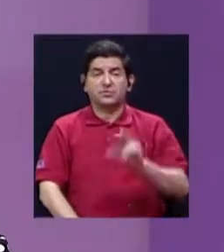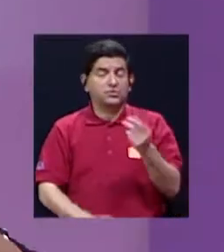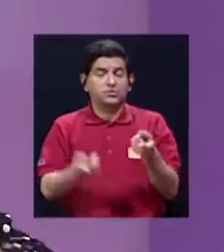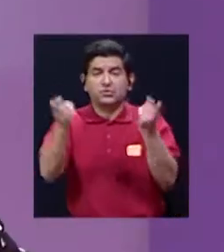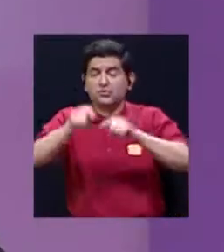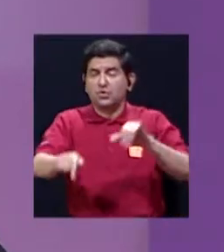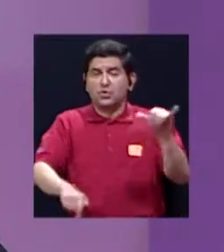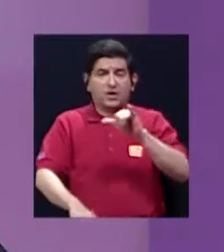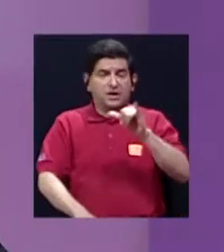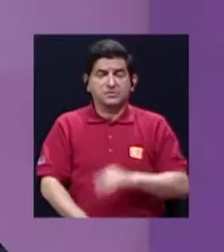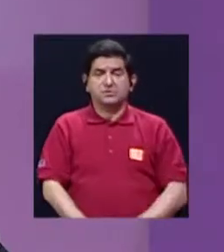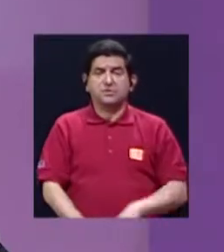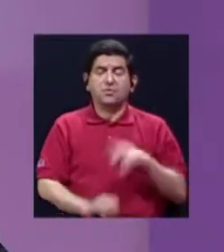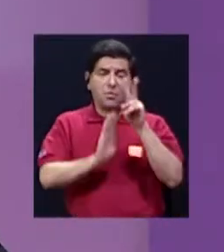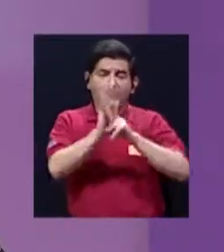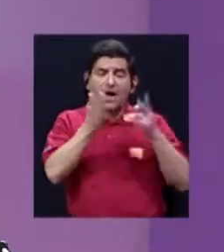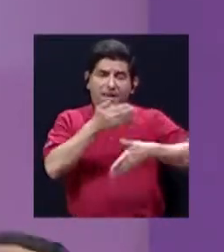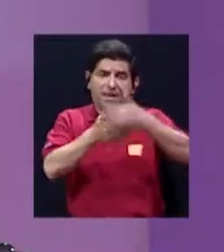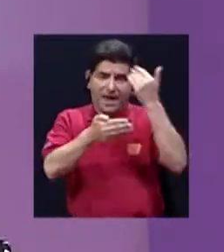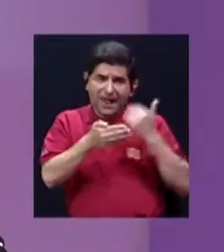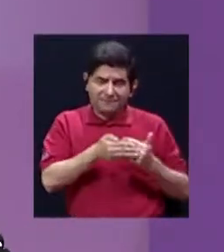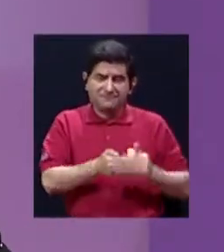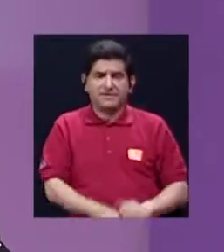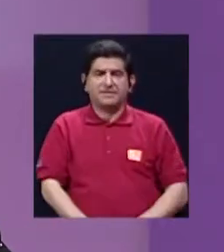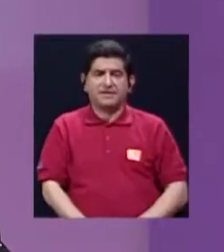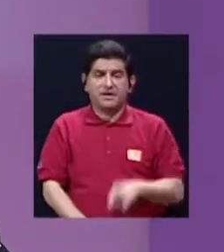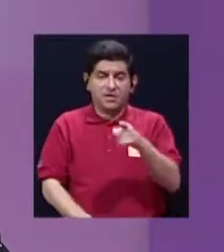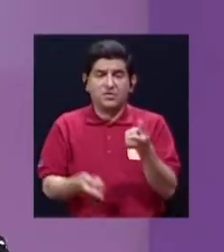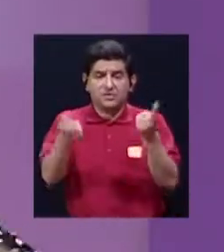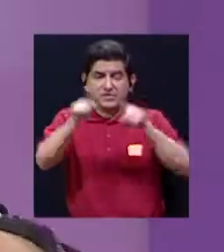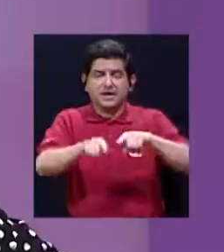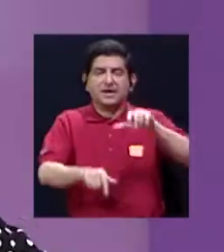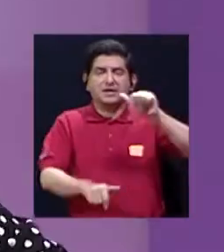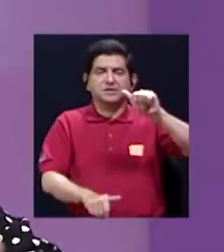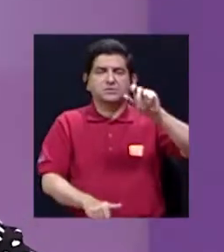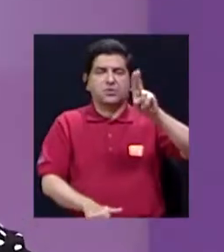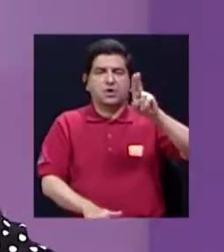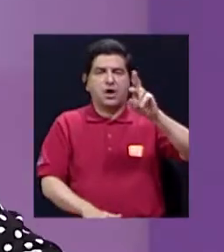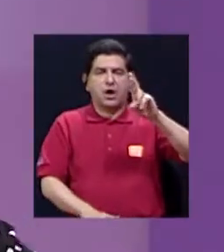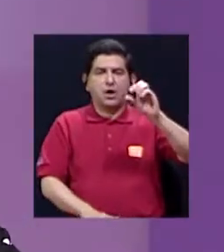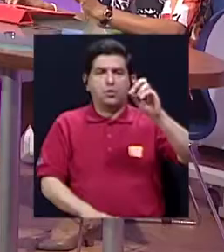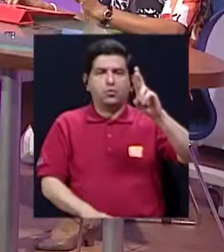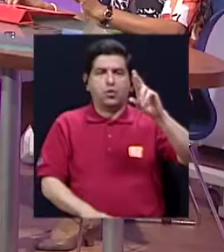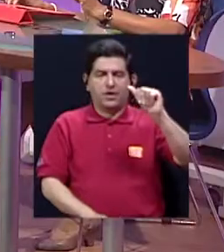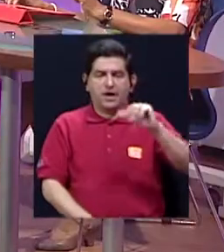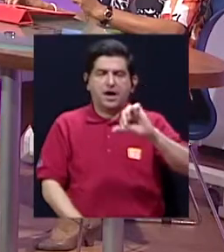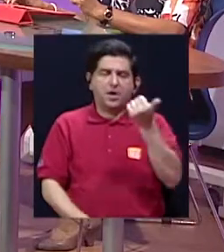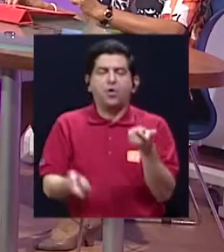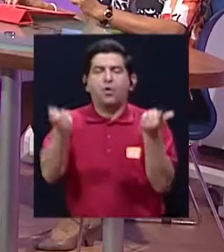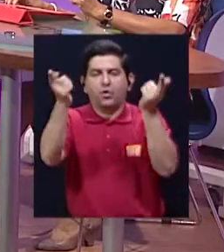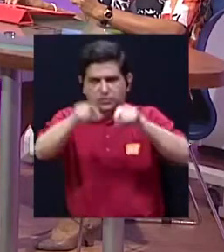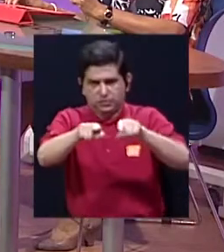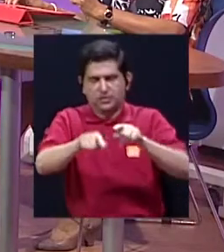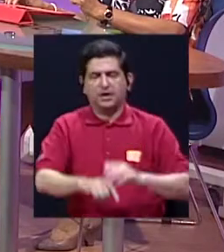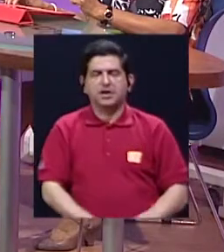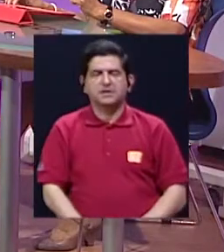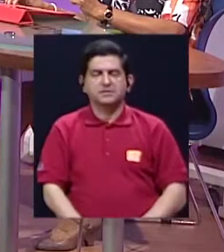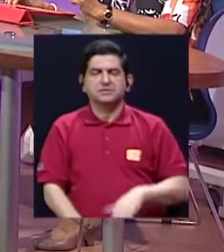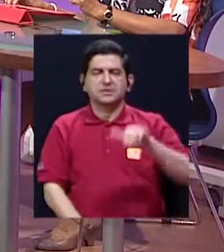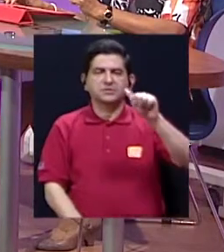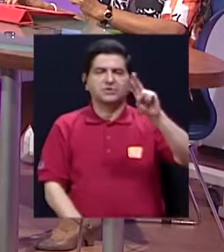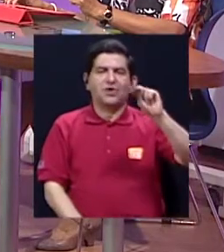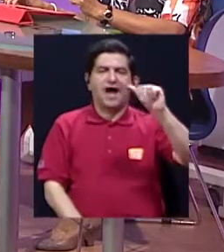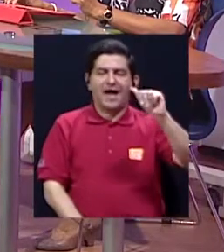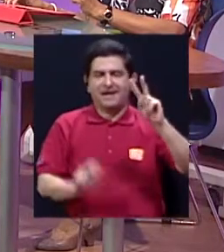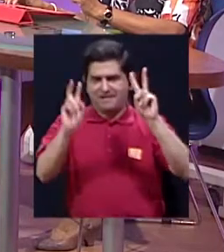como el de el video que vimos, ¿verdad? Que es el caso de Aurora o del otro caso que es el caso de Ana, que